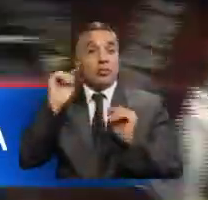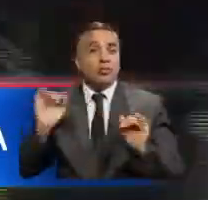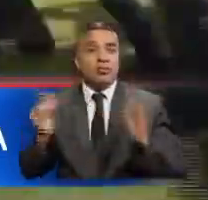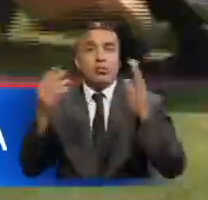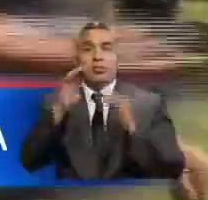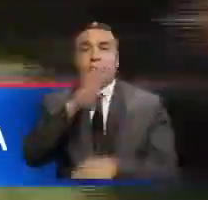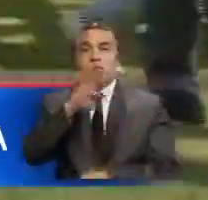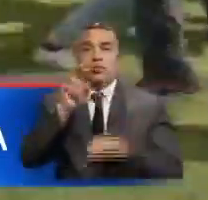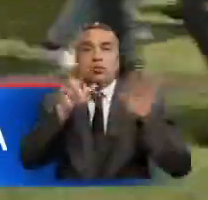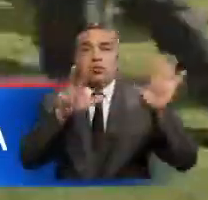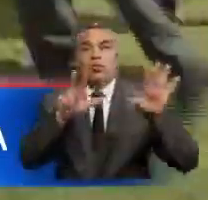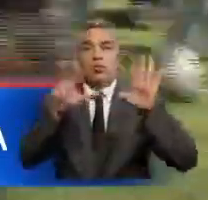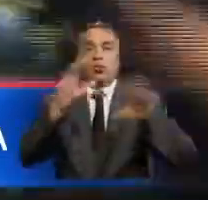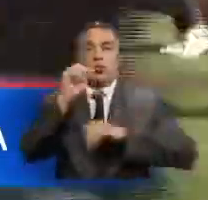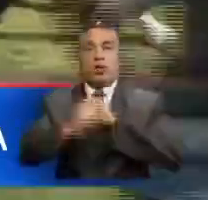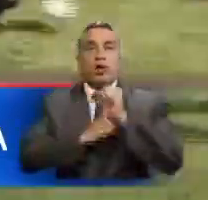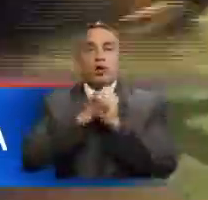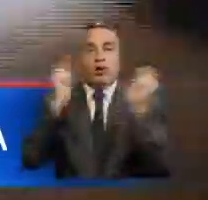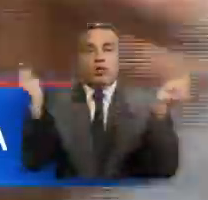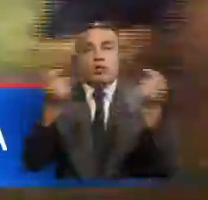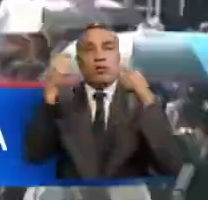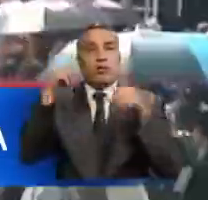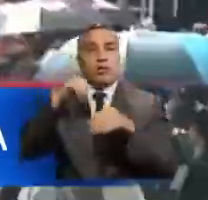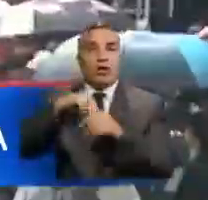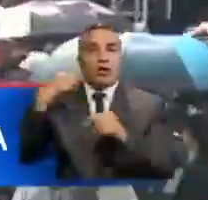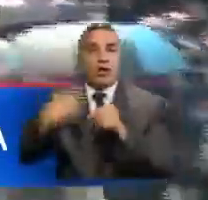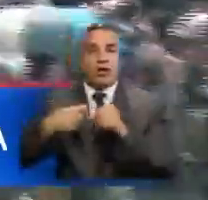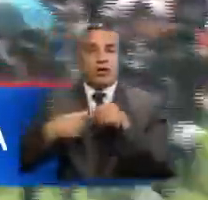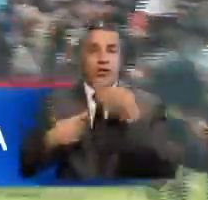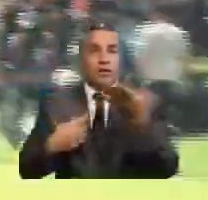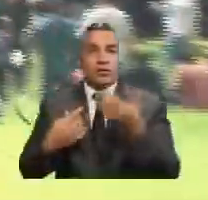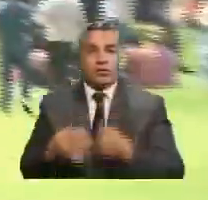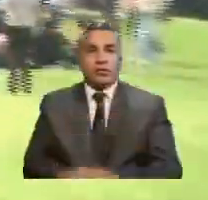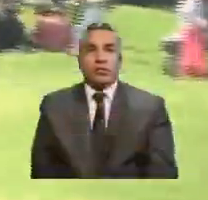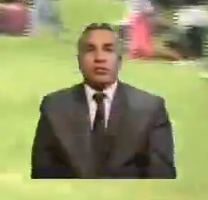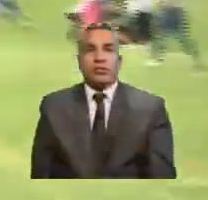488 años de Fundación de Quito. Juan Pablo Ruiz, TC Televisión.